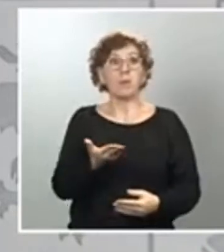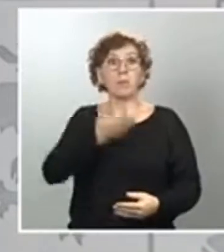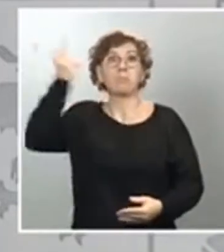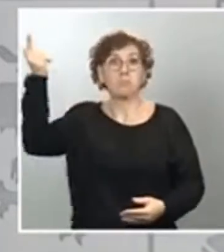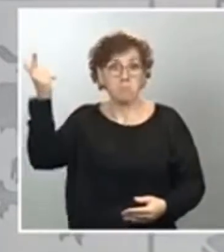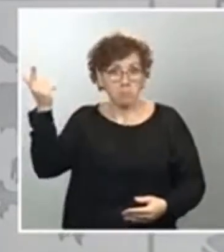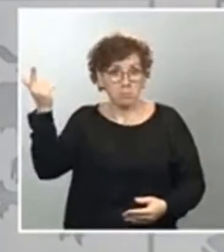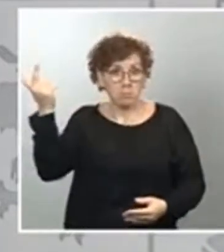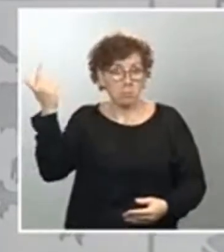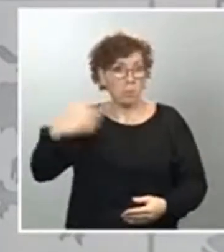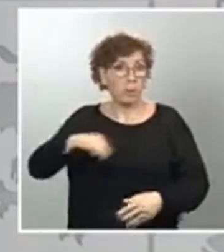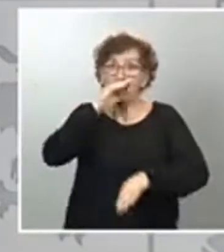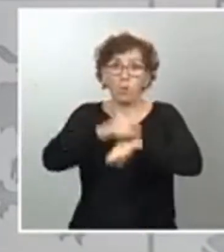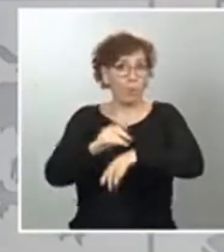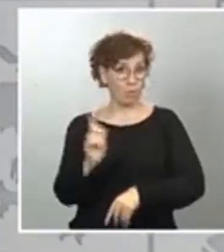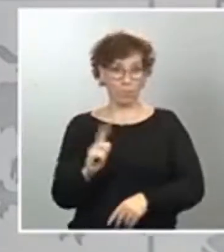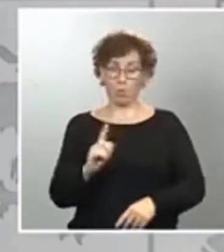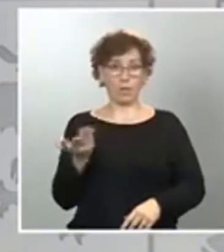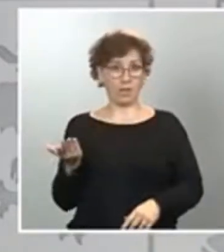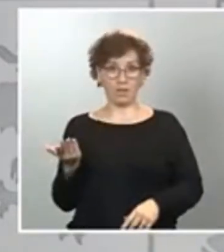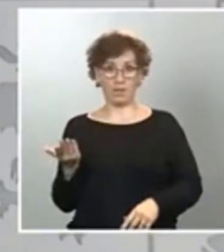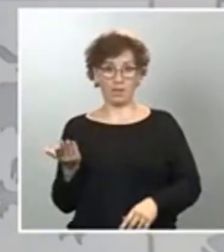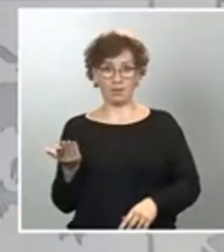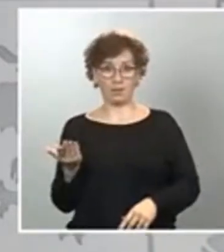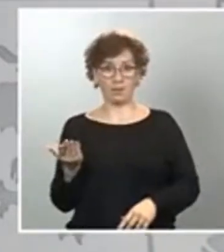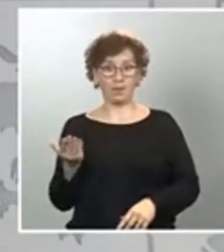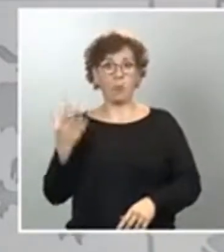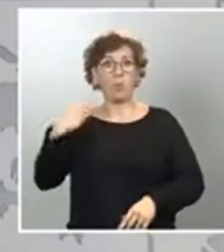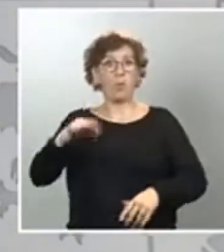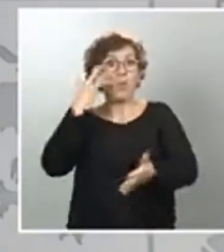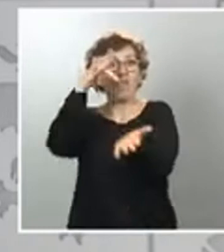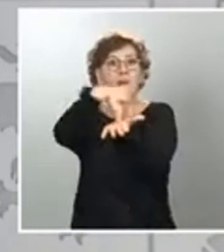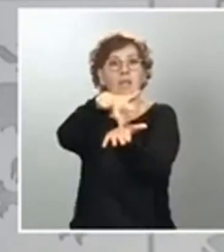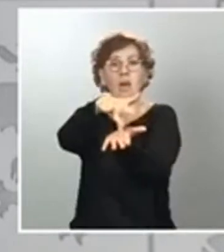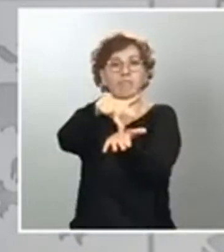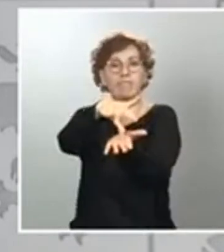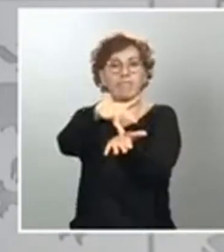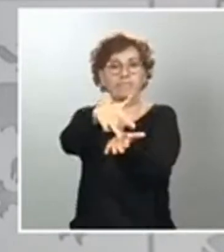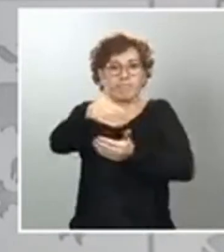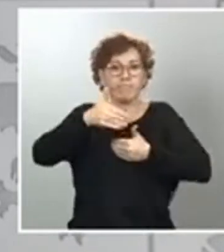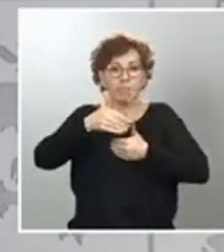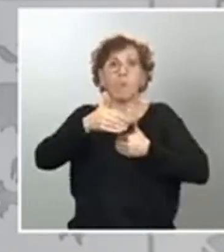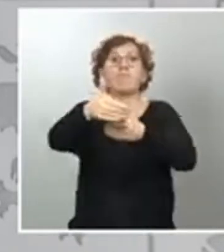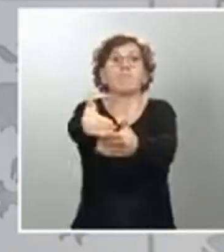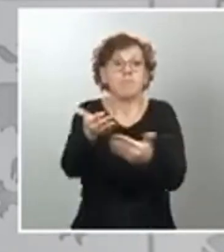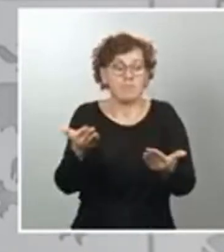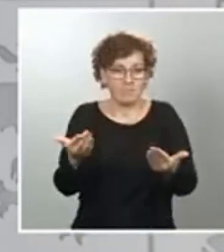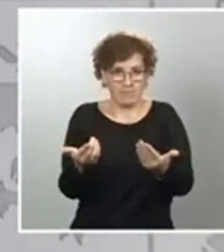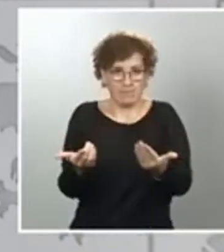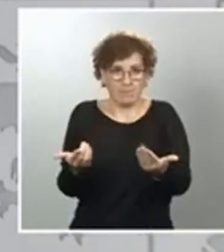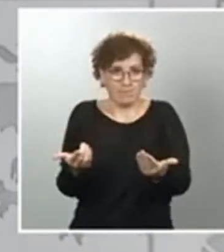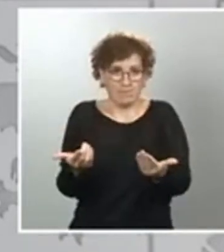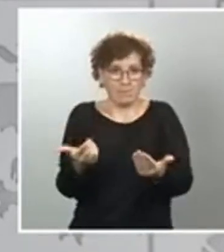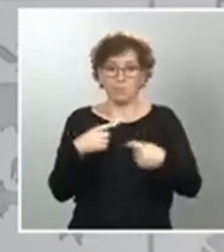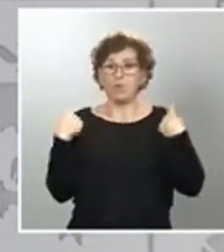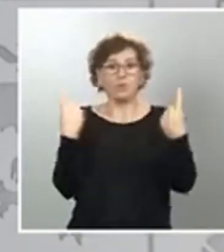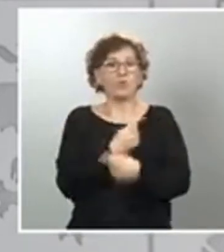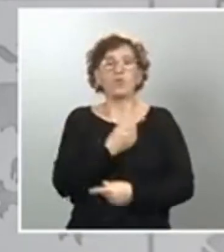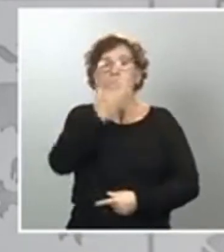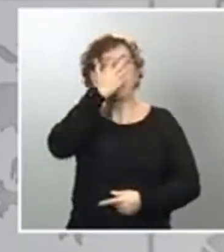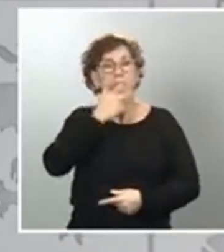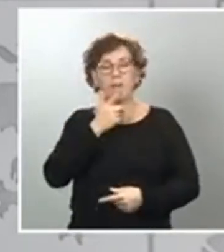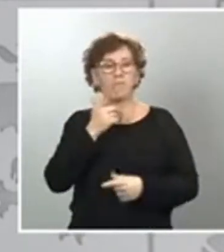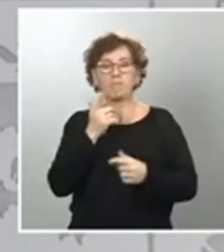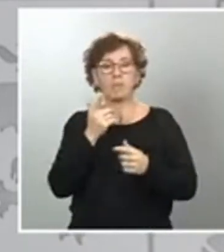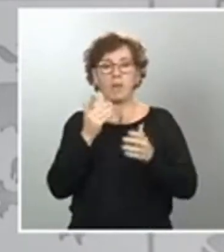mejor porque pueden adelantar esa fecha o porque tienen que retrasarla. Nosotros hemos optado por este camino